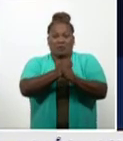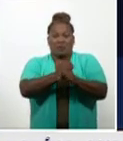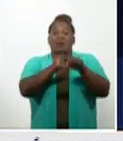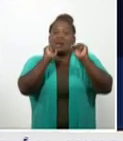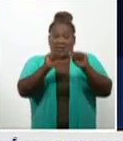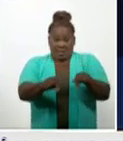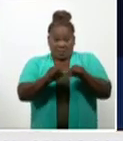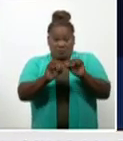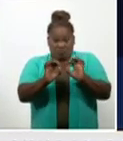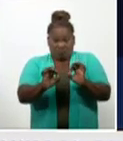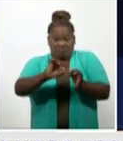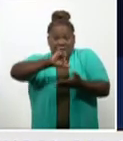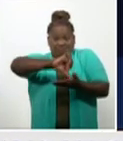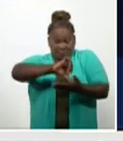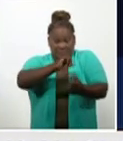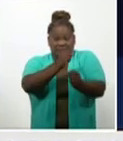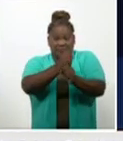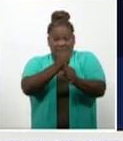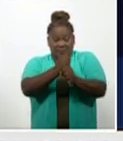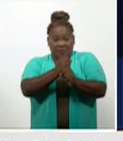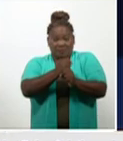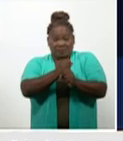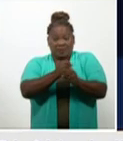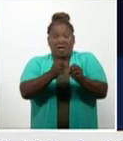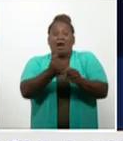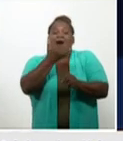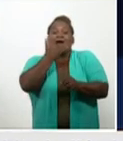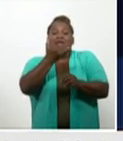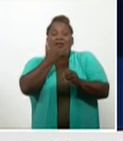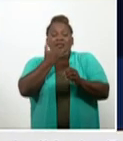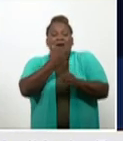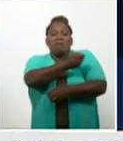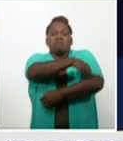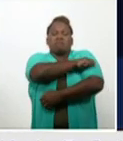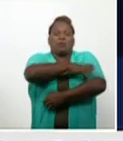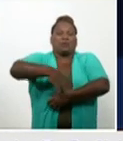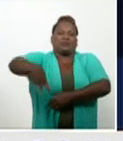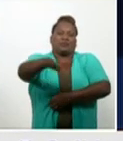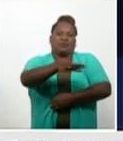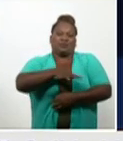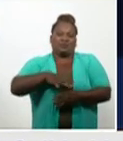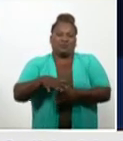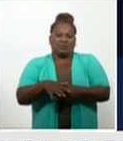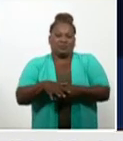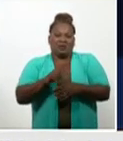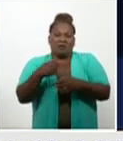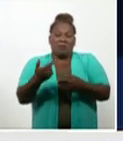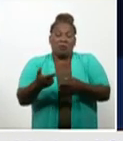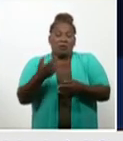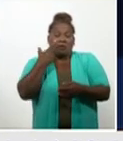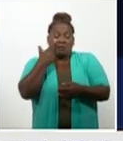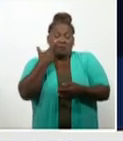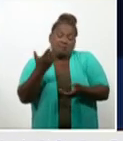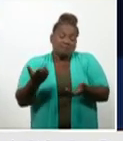Pues entonces repercuten en la población, y muchos de los, por ejemplo,